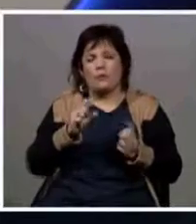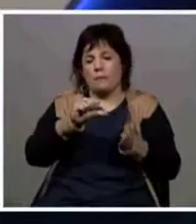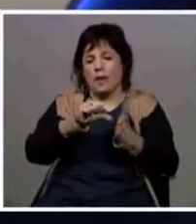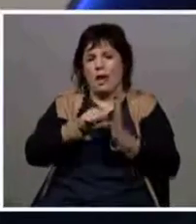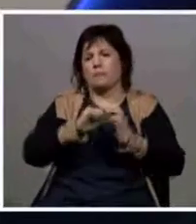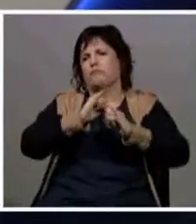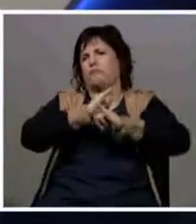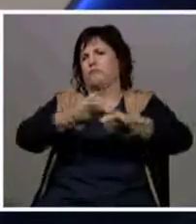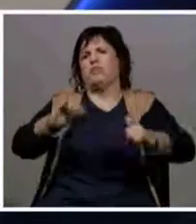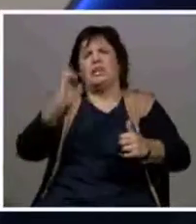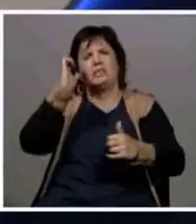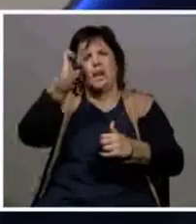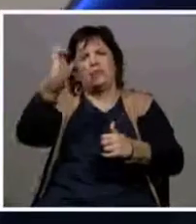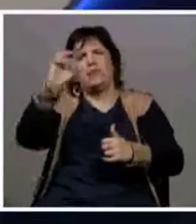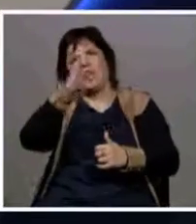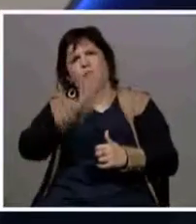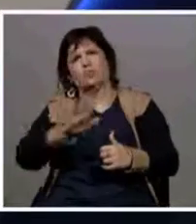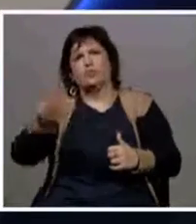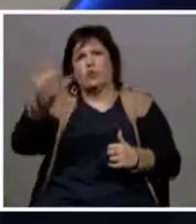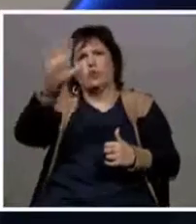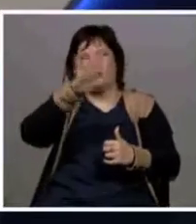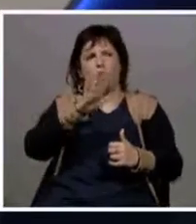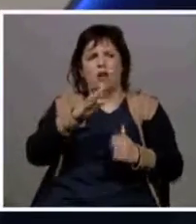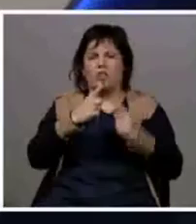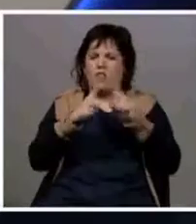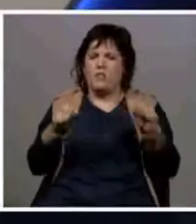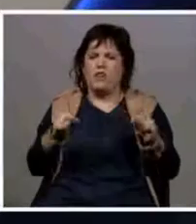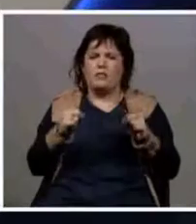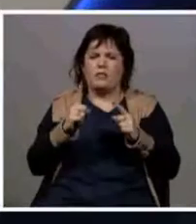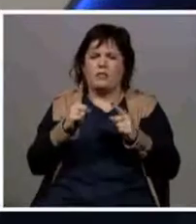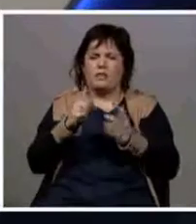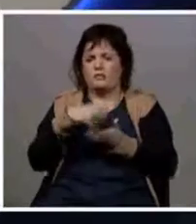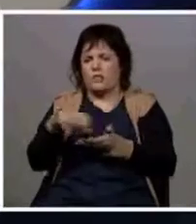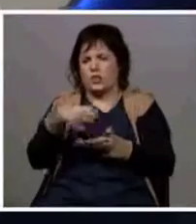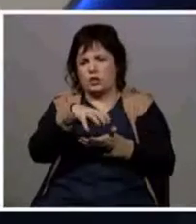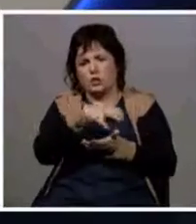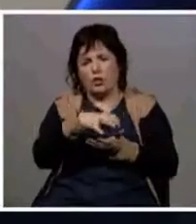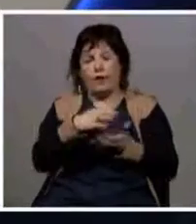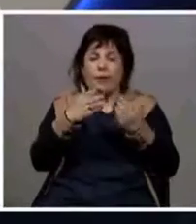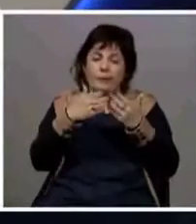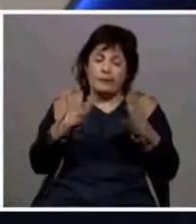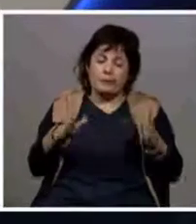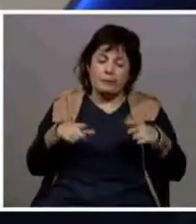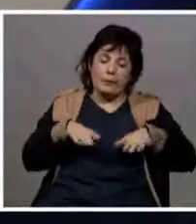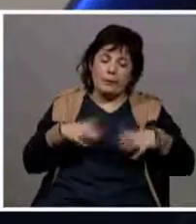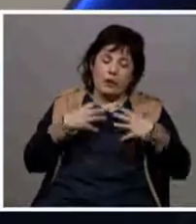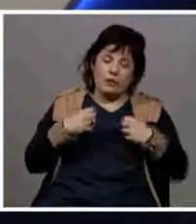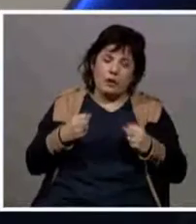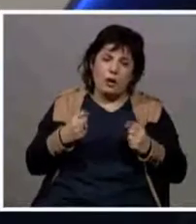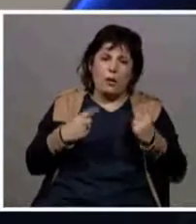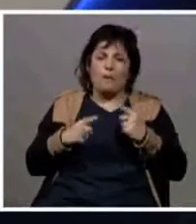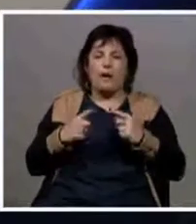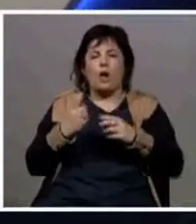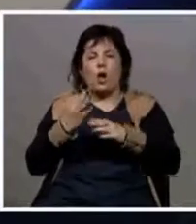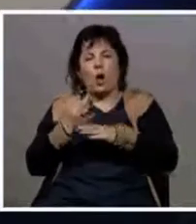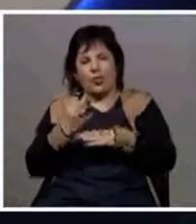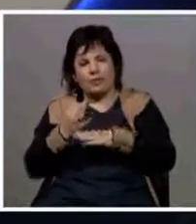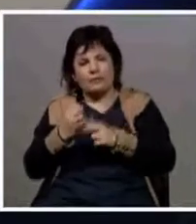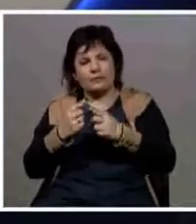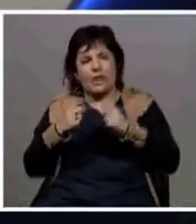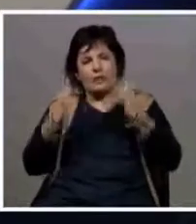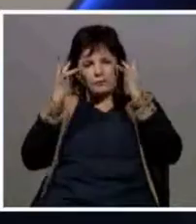nacional que es intersectorial que está bien en principio y la lidera del ministerio de salud pero nadie se su marco dice en el mec